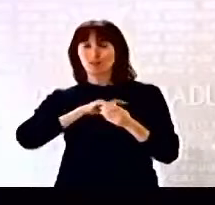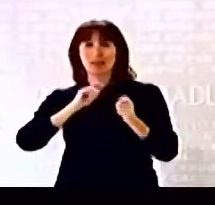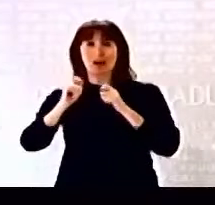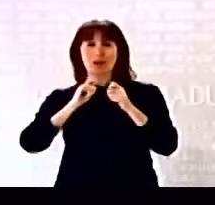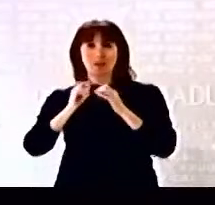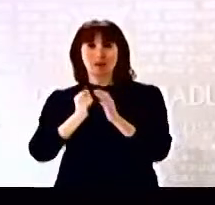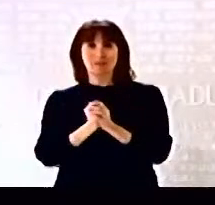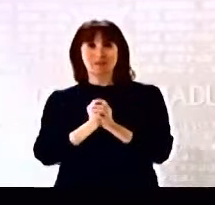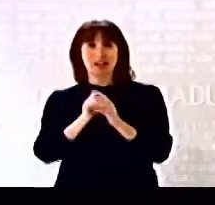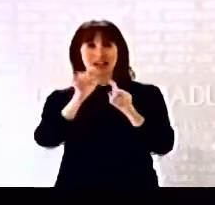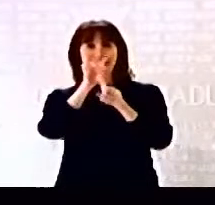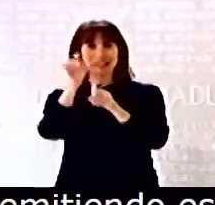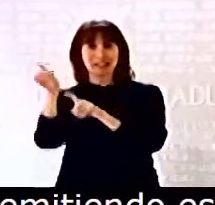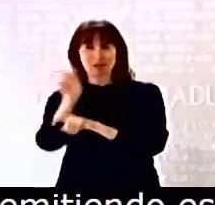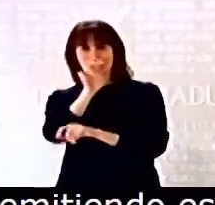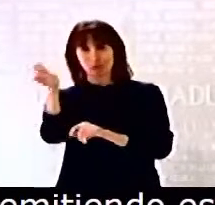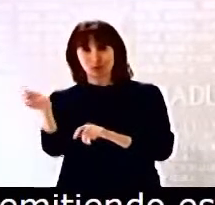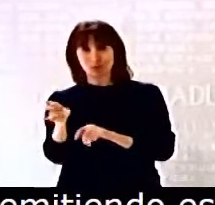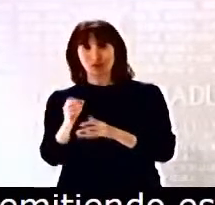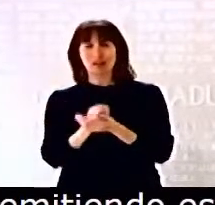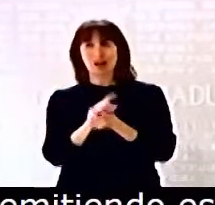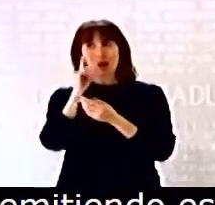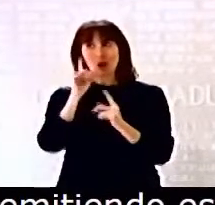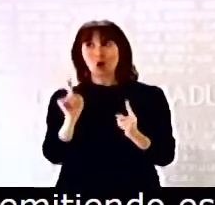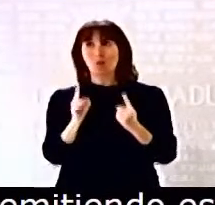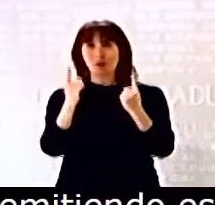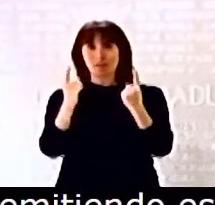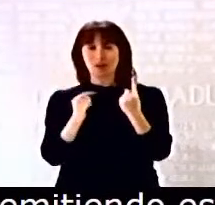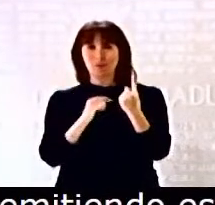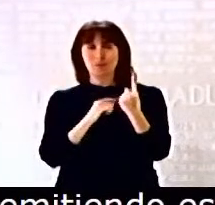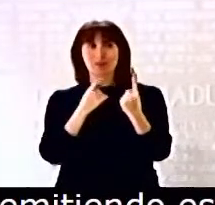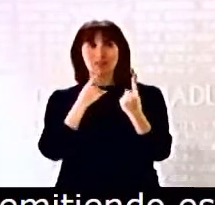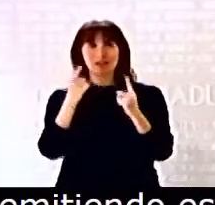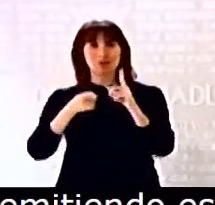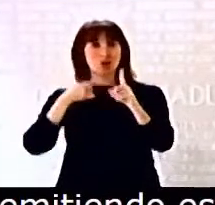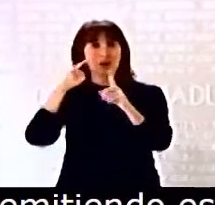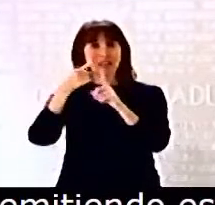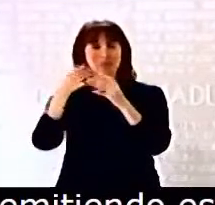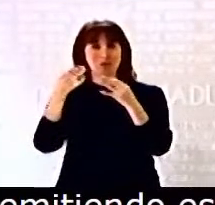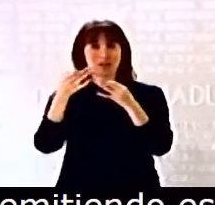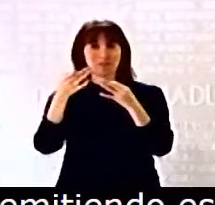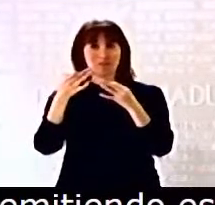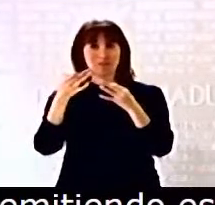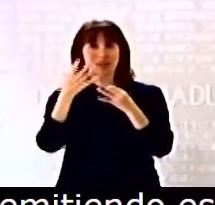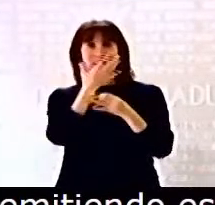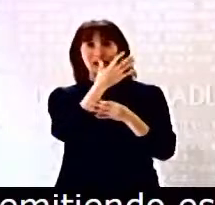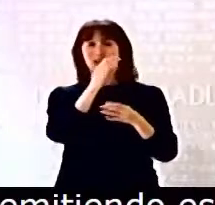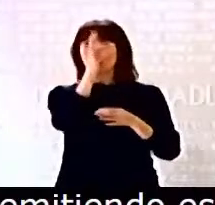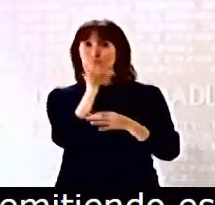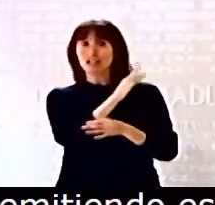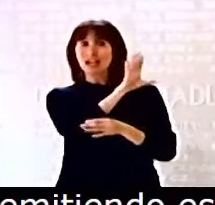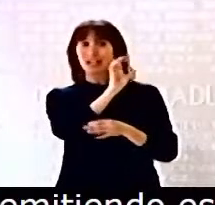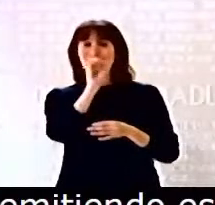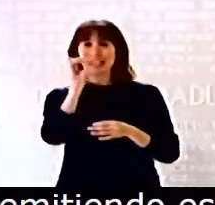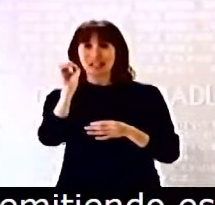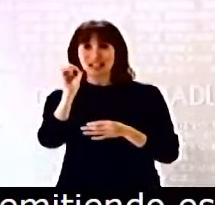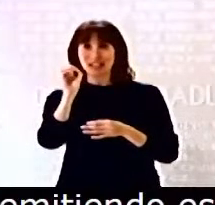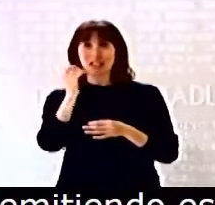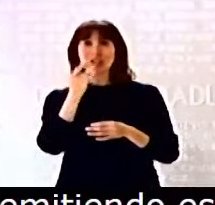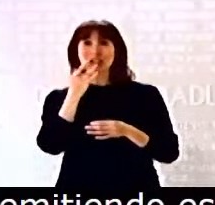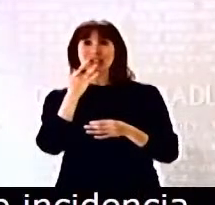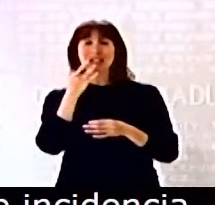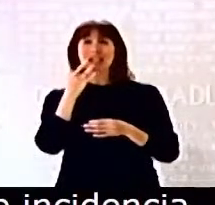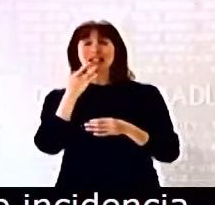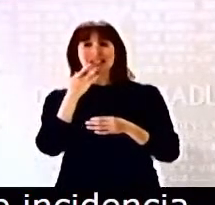Y varias cuestiones. En primer lugar, ha mencionado el objetivo de 500 de incidencia acumulada para quitar los cierres